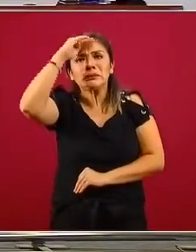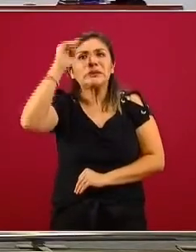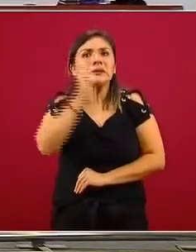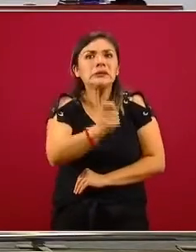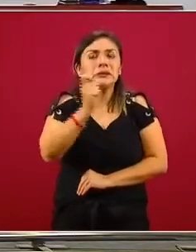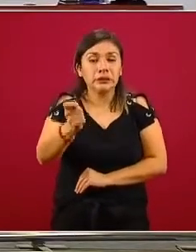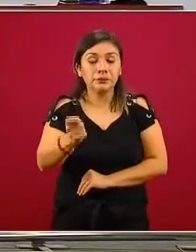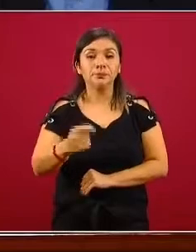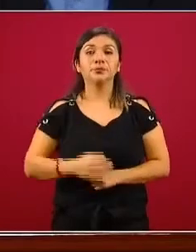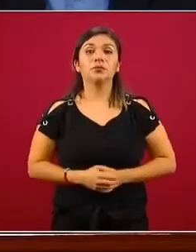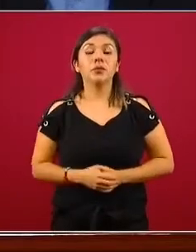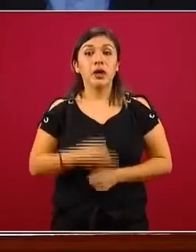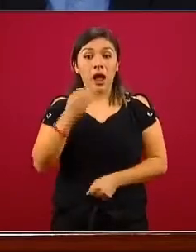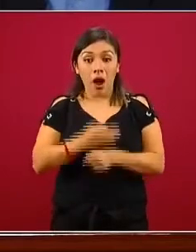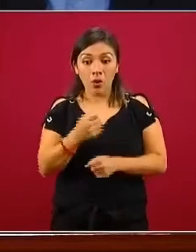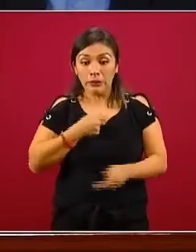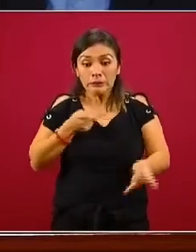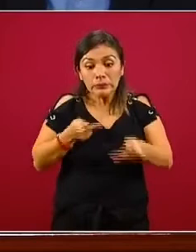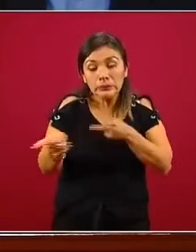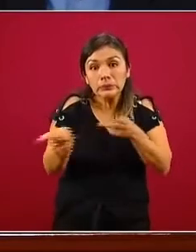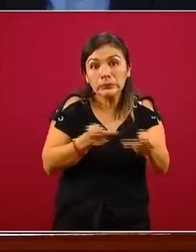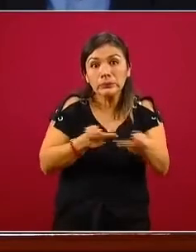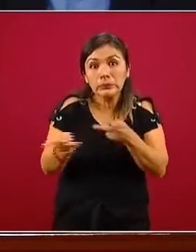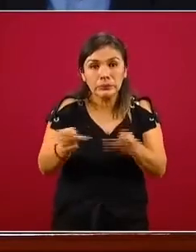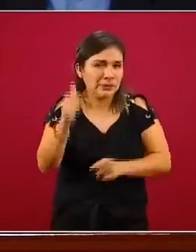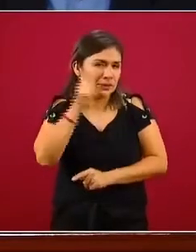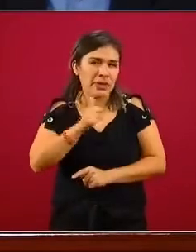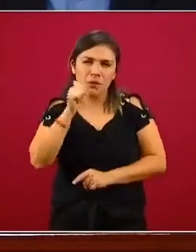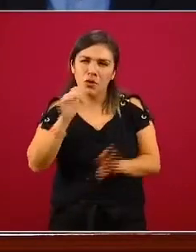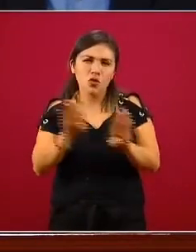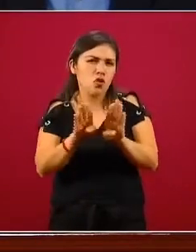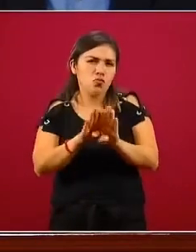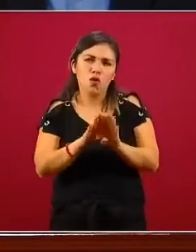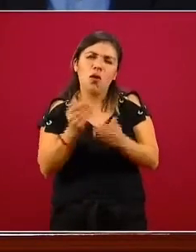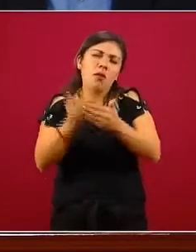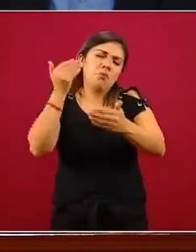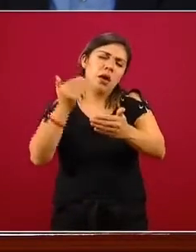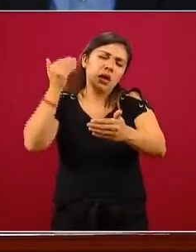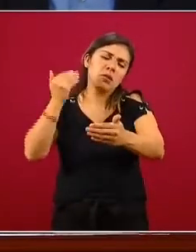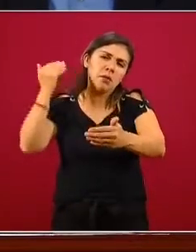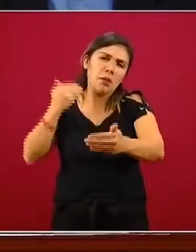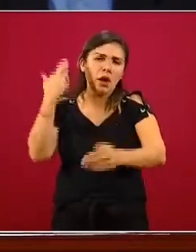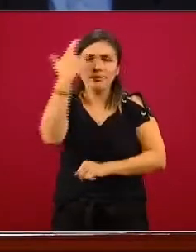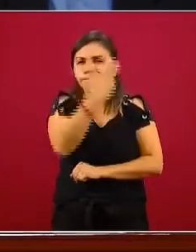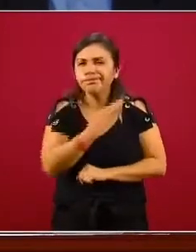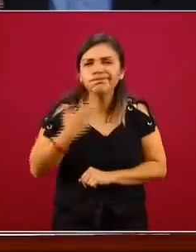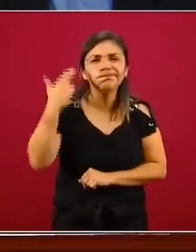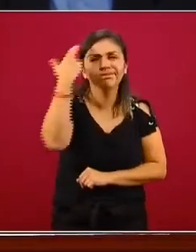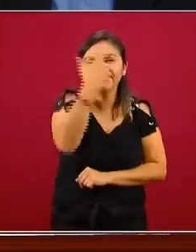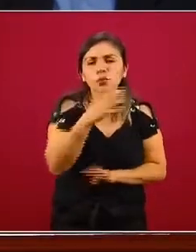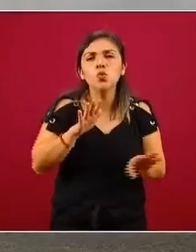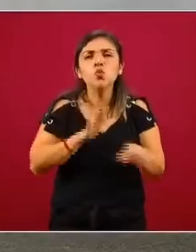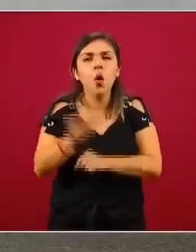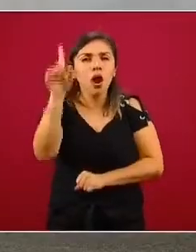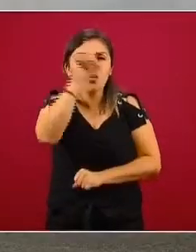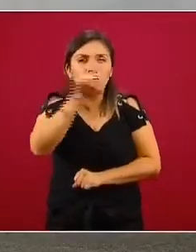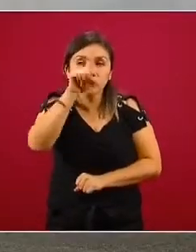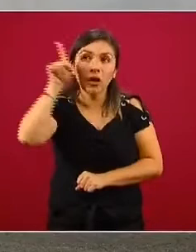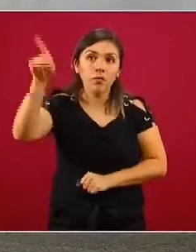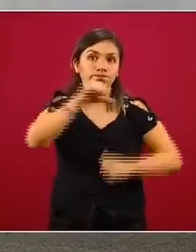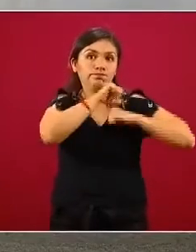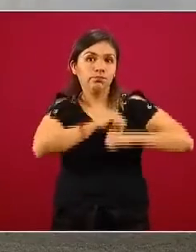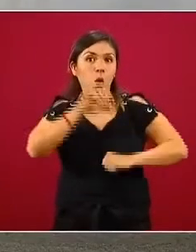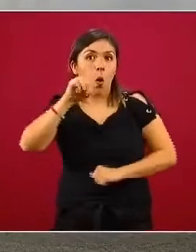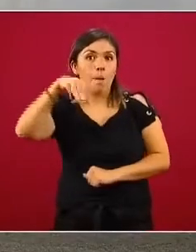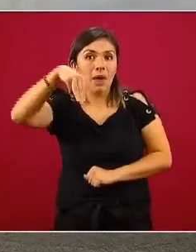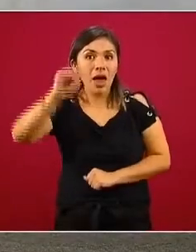para llegar a este plan, como siempre, como en todas las fases, revisamos las recomendaciones de la Organización Mundial de la